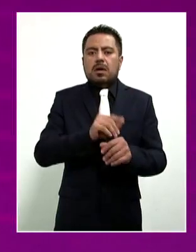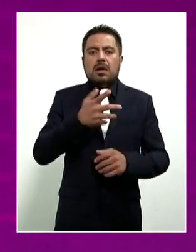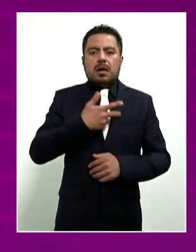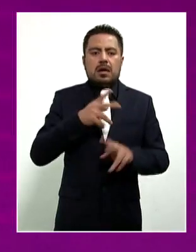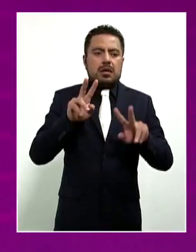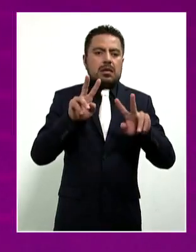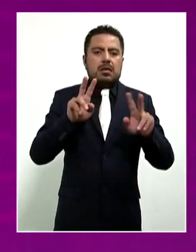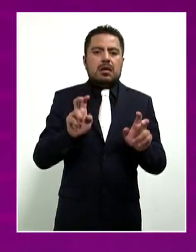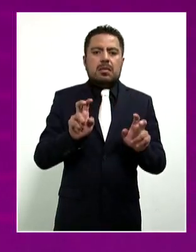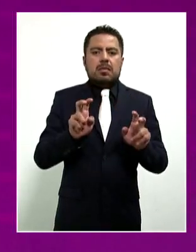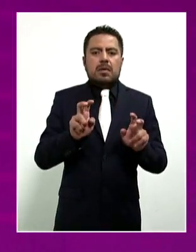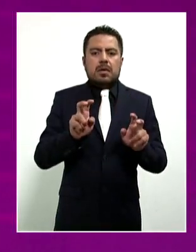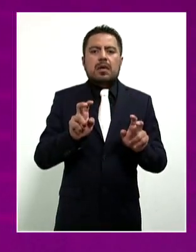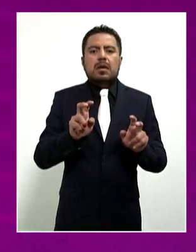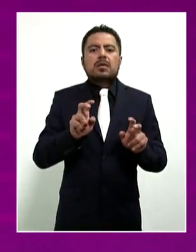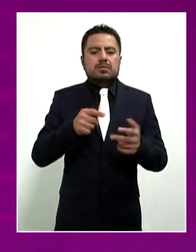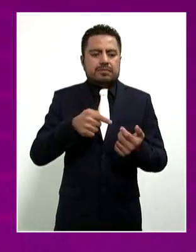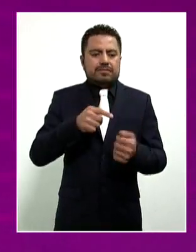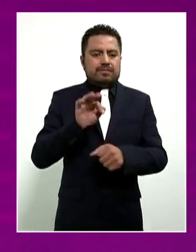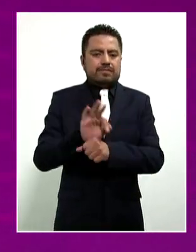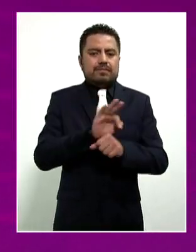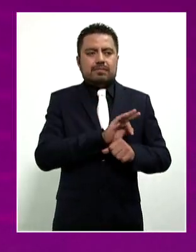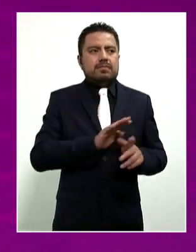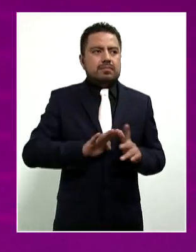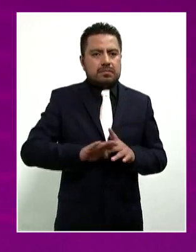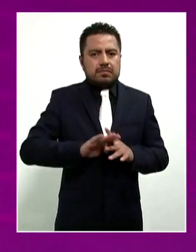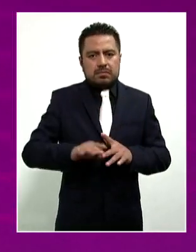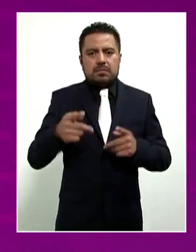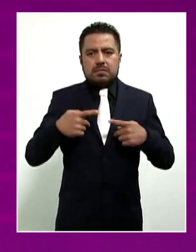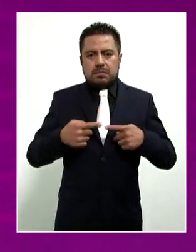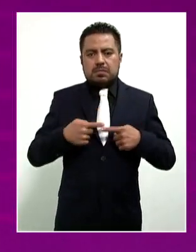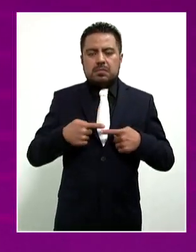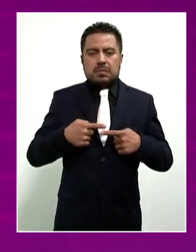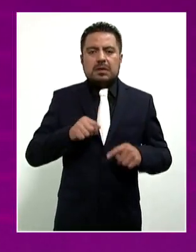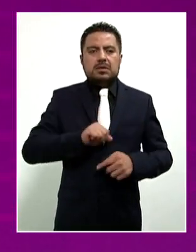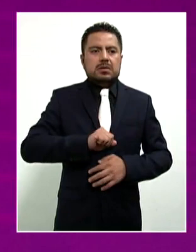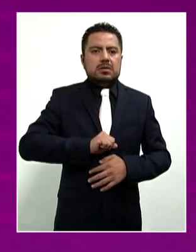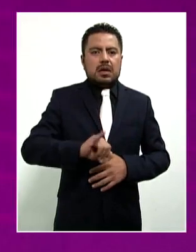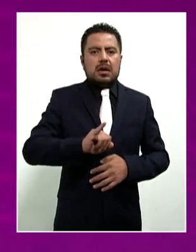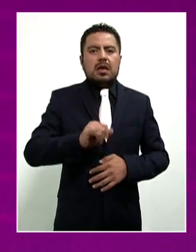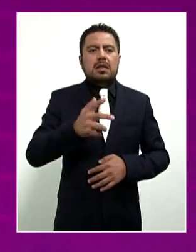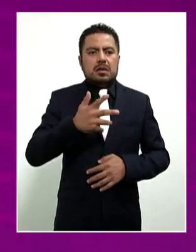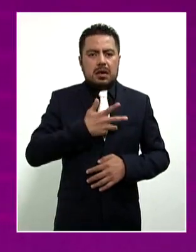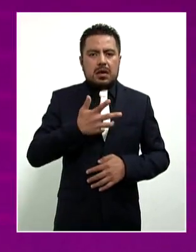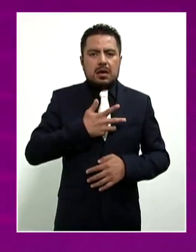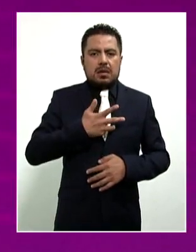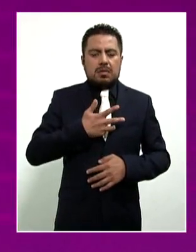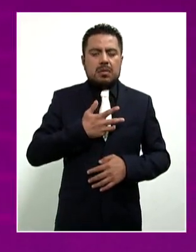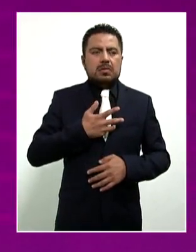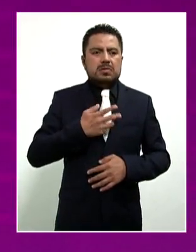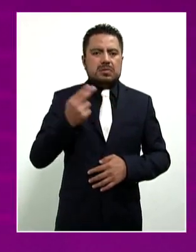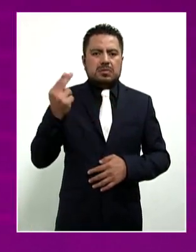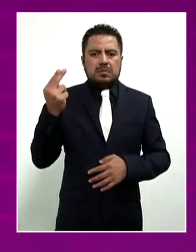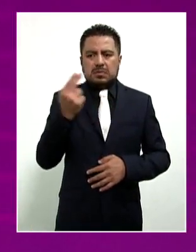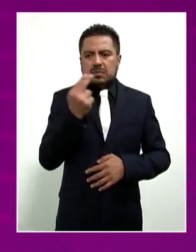el tema de los refugiados, de las personas refugiadas. Entonces, sí tenemos que